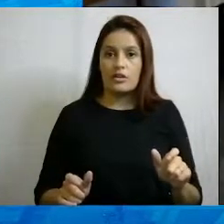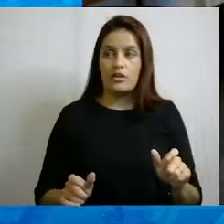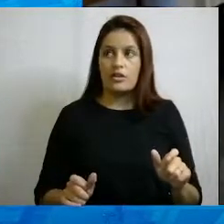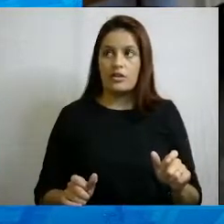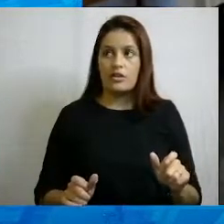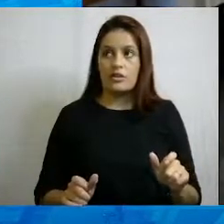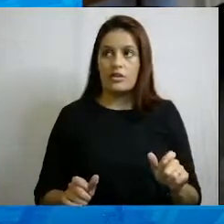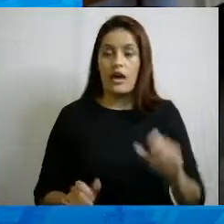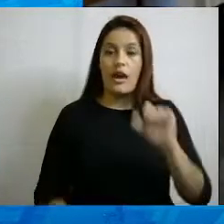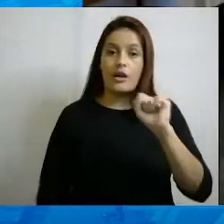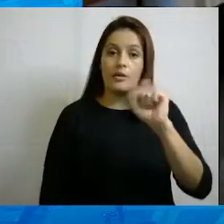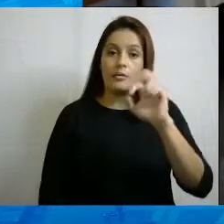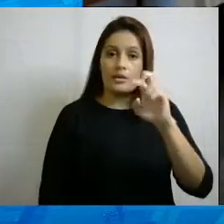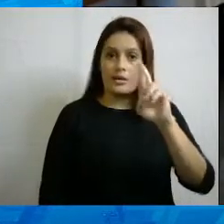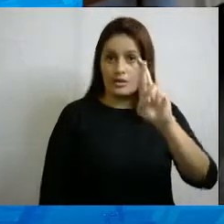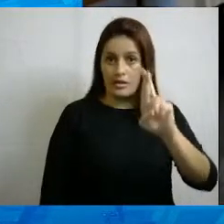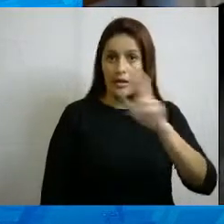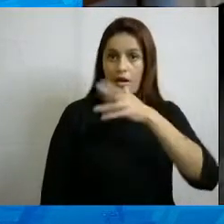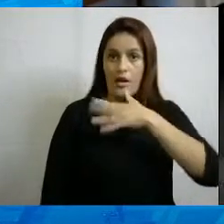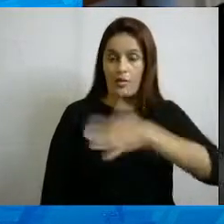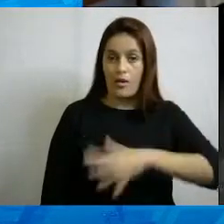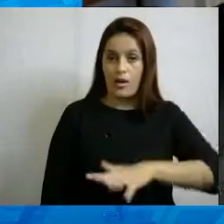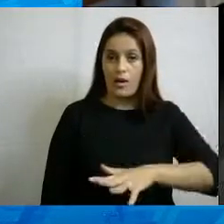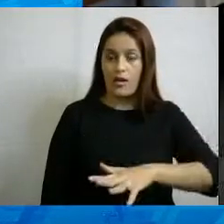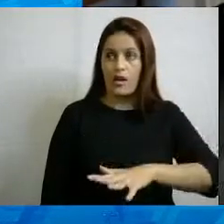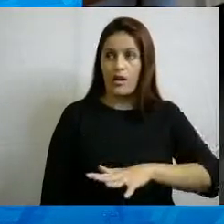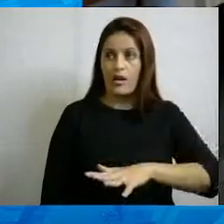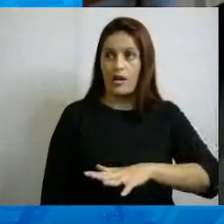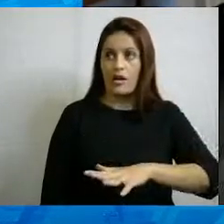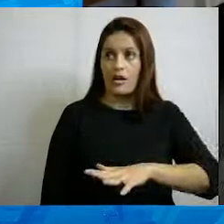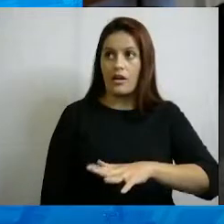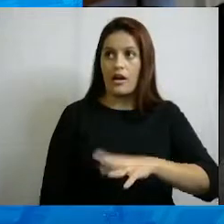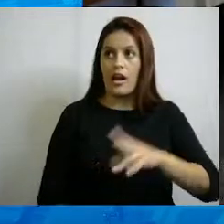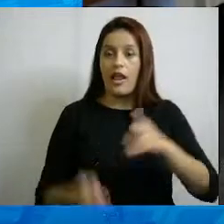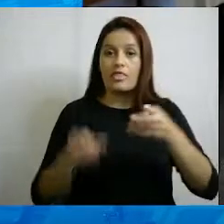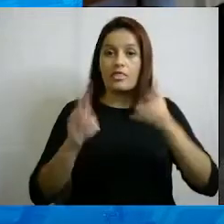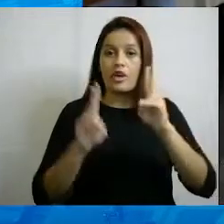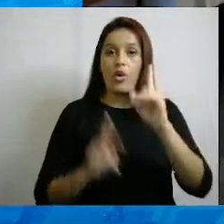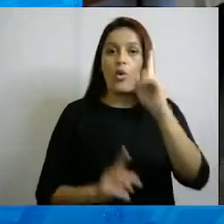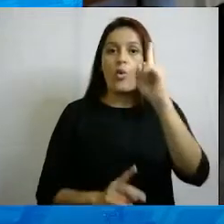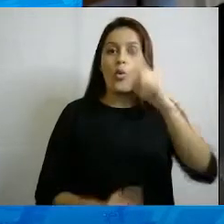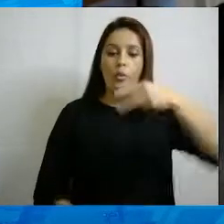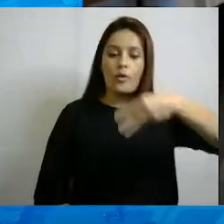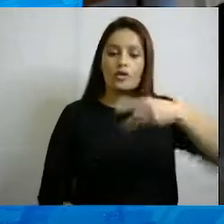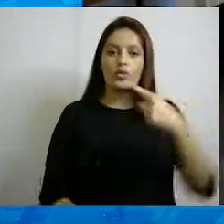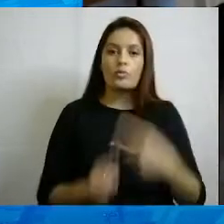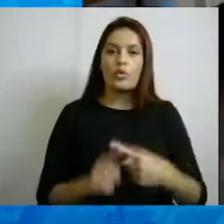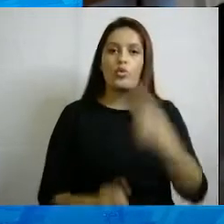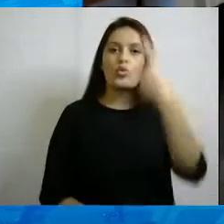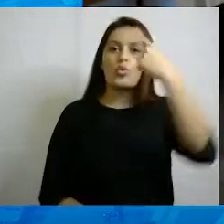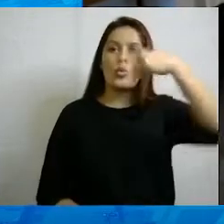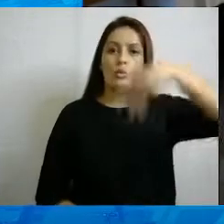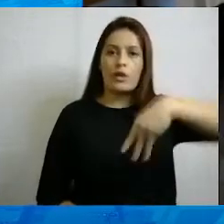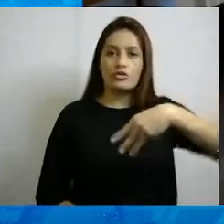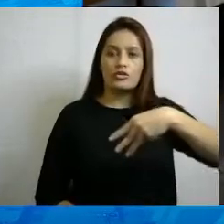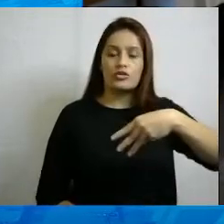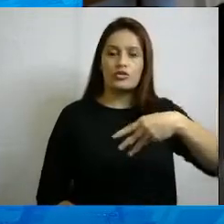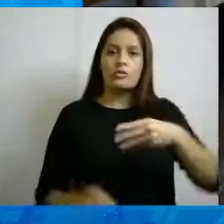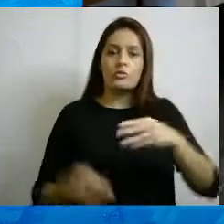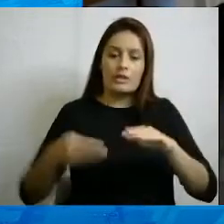de la PR de agua, él solamente le cedió 1 metro por 1 metro para que entre el agua